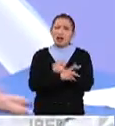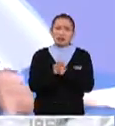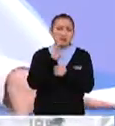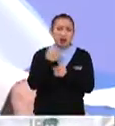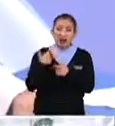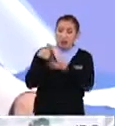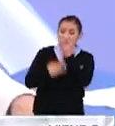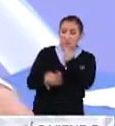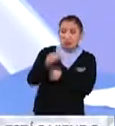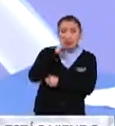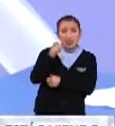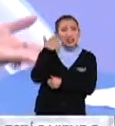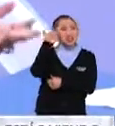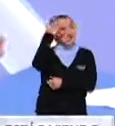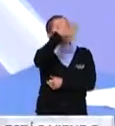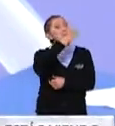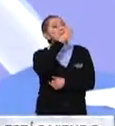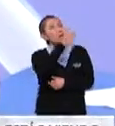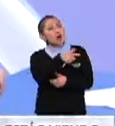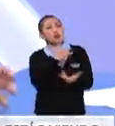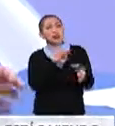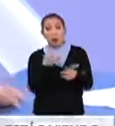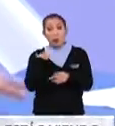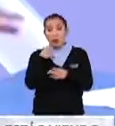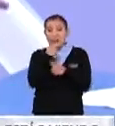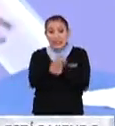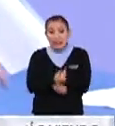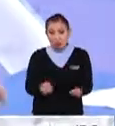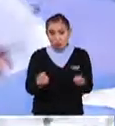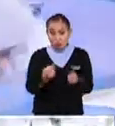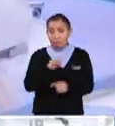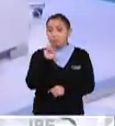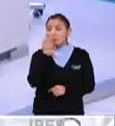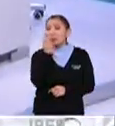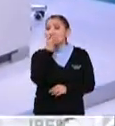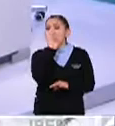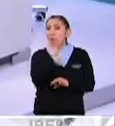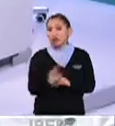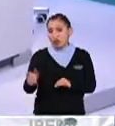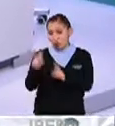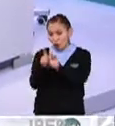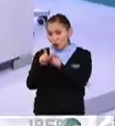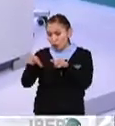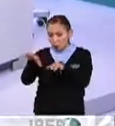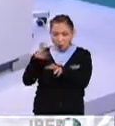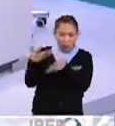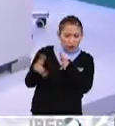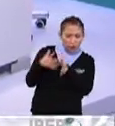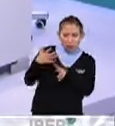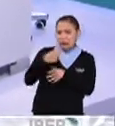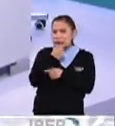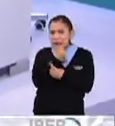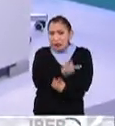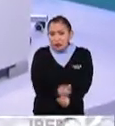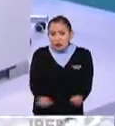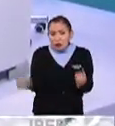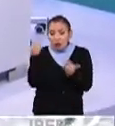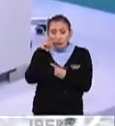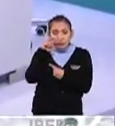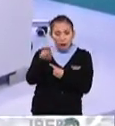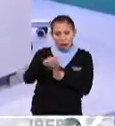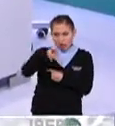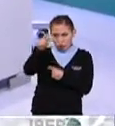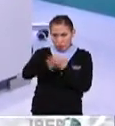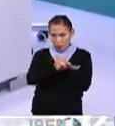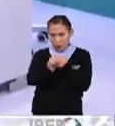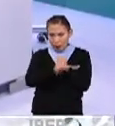origen y que busca un mejor futuro, más todos aquellos que vienen con niños. El 25% de esta caravana caravana se calcula que son menores de edad, visibiliza